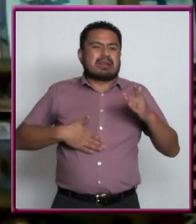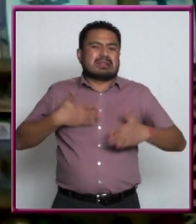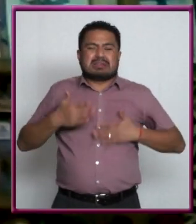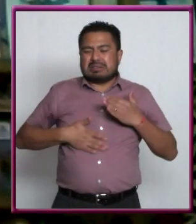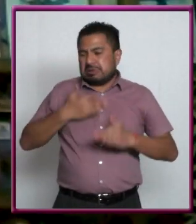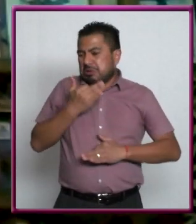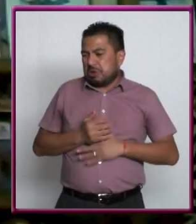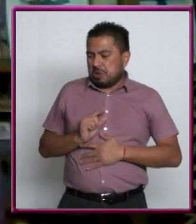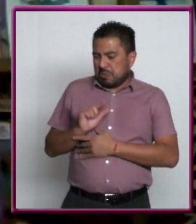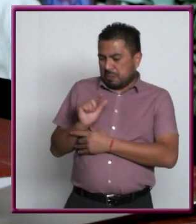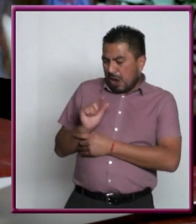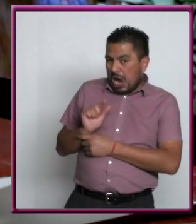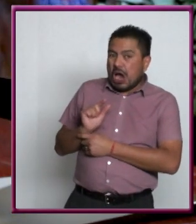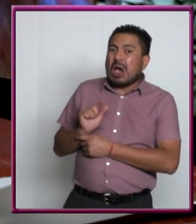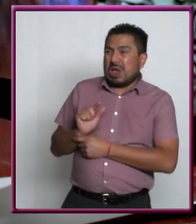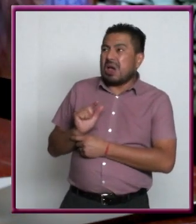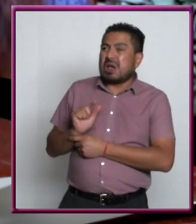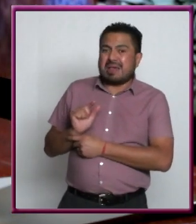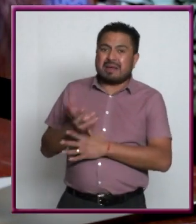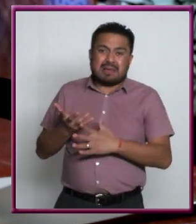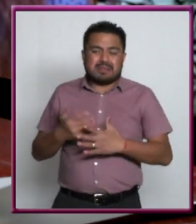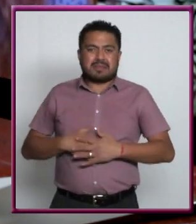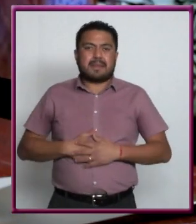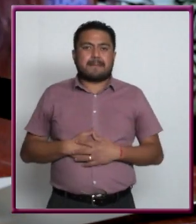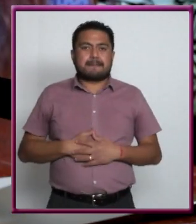estamos disfrutando esto.